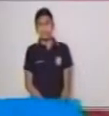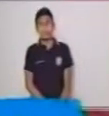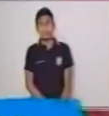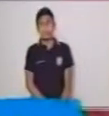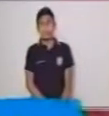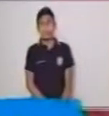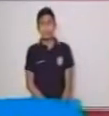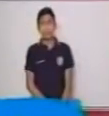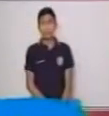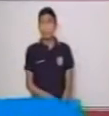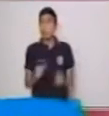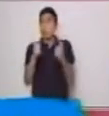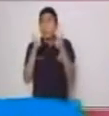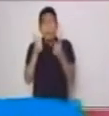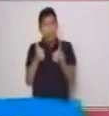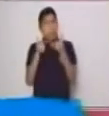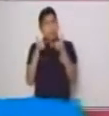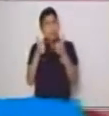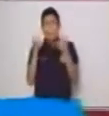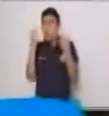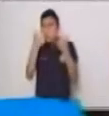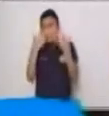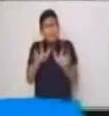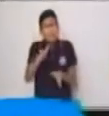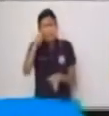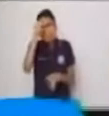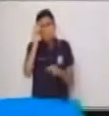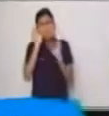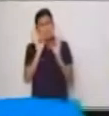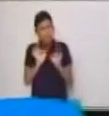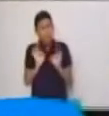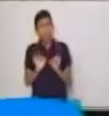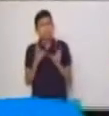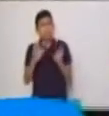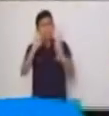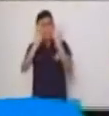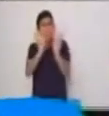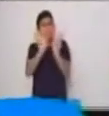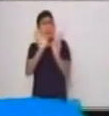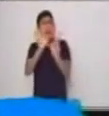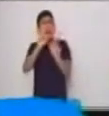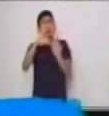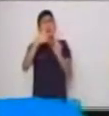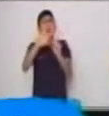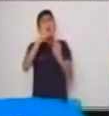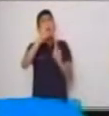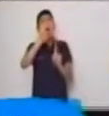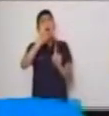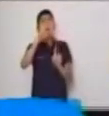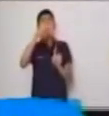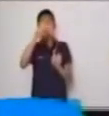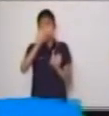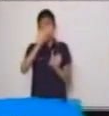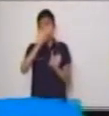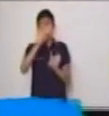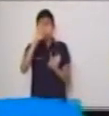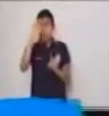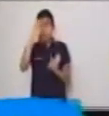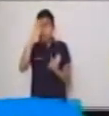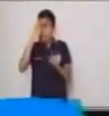Qué bien que están aprendiendo el concepto de sumas. Recuerden